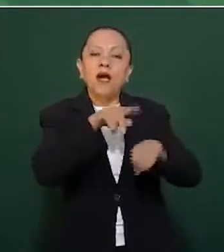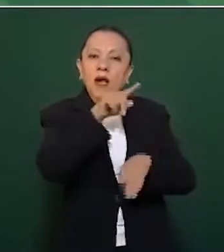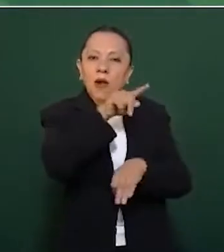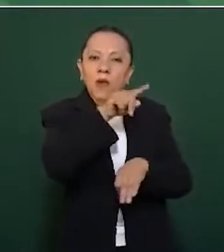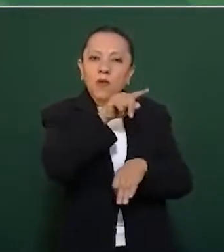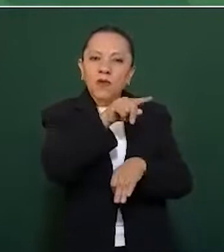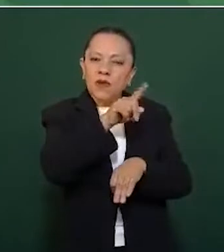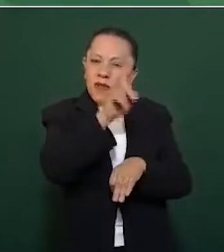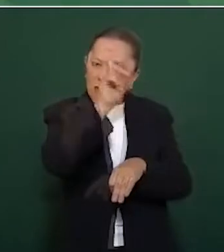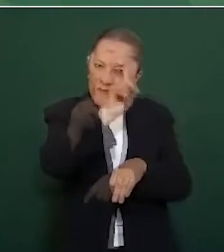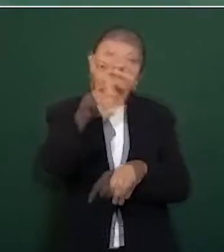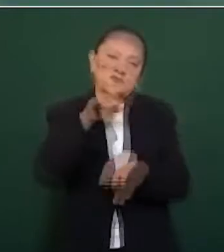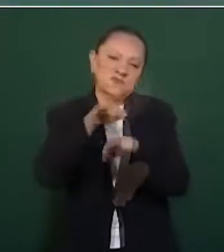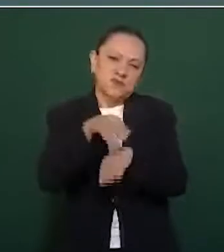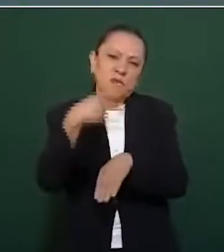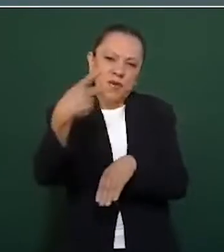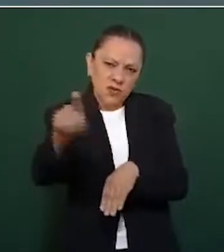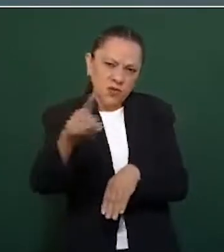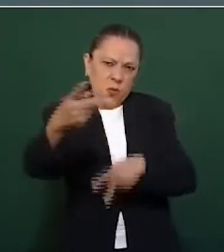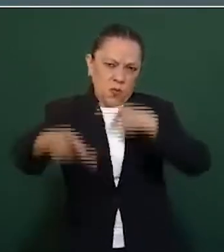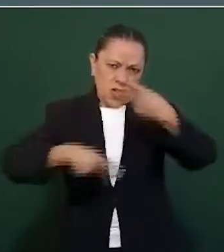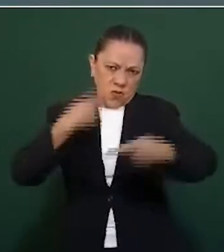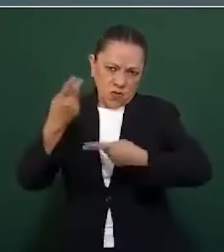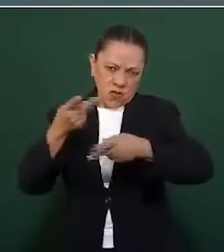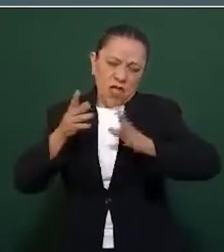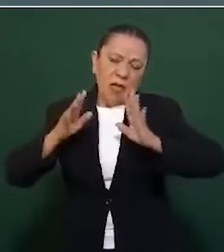eléctrica española. Respeto mucho